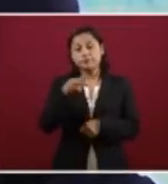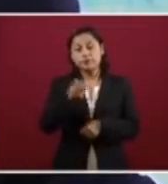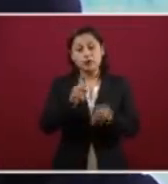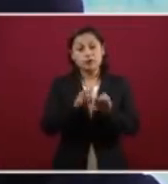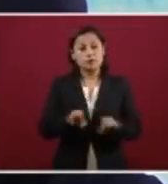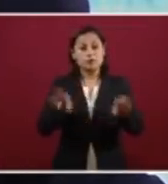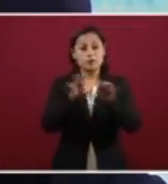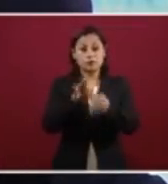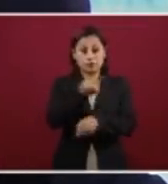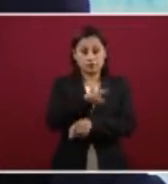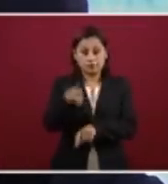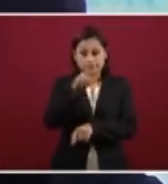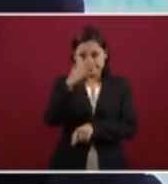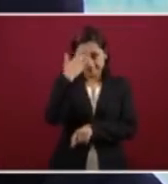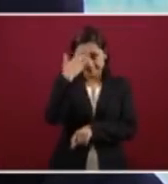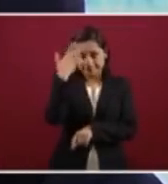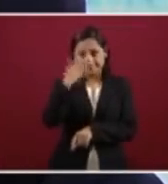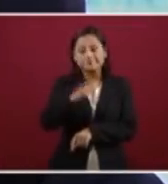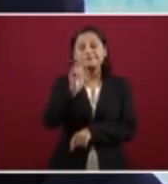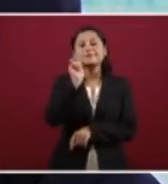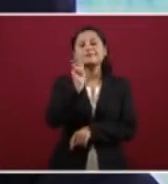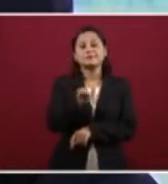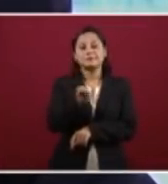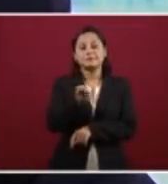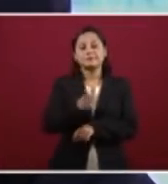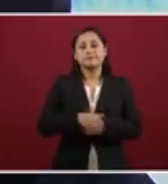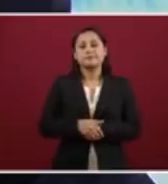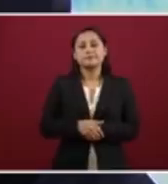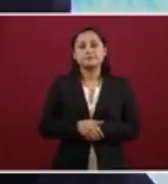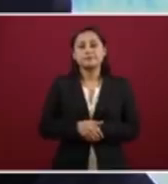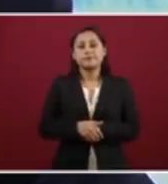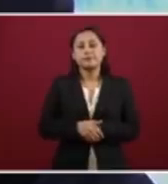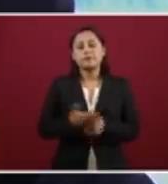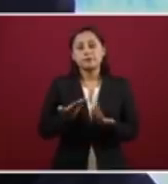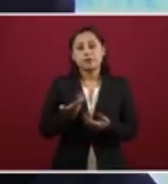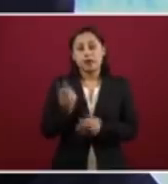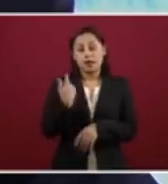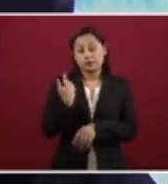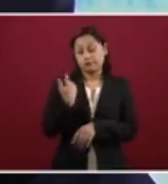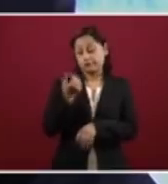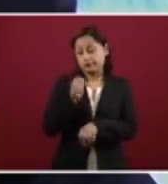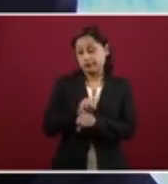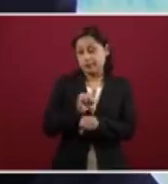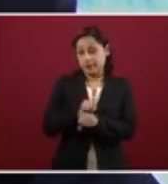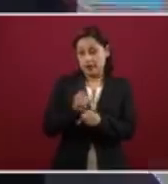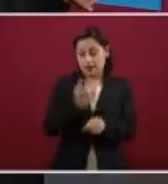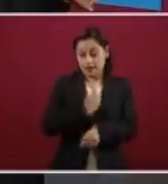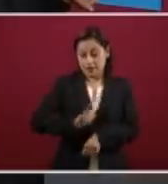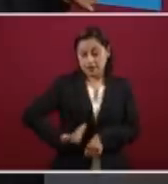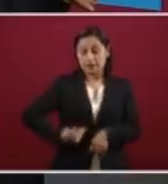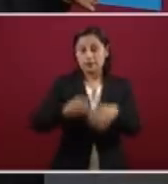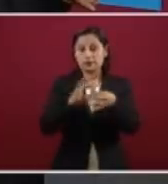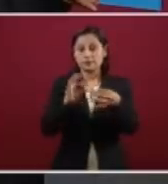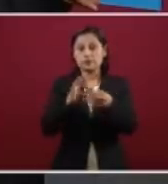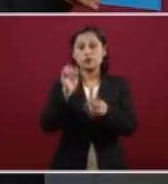sepa, como lo dijo hace unas semanas aquí el presidente, que este programa no se acaba hasta